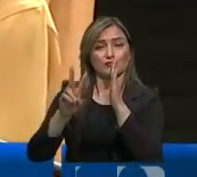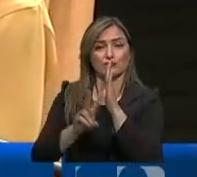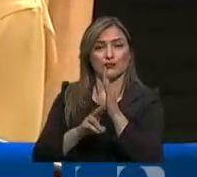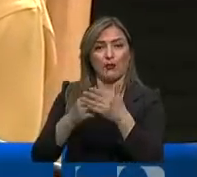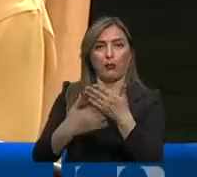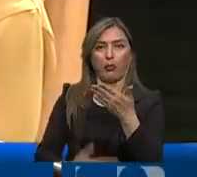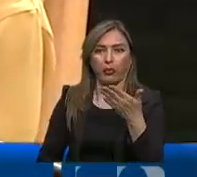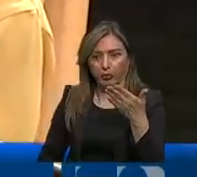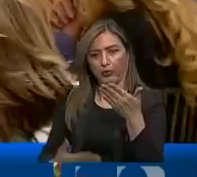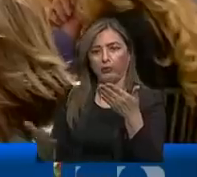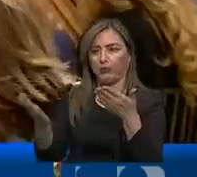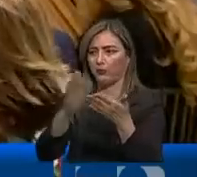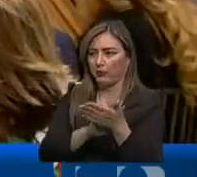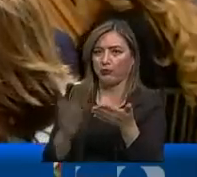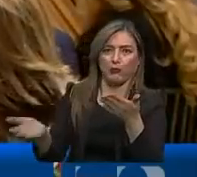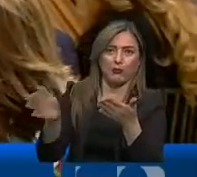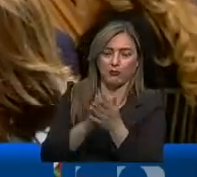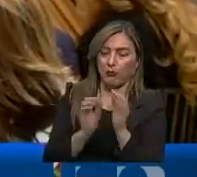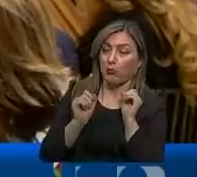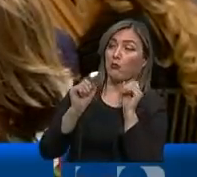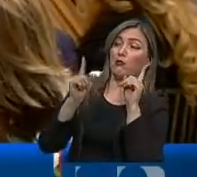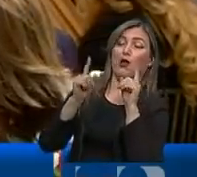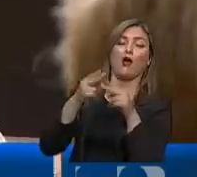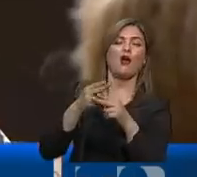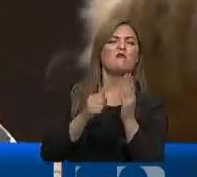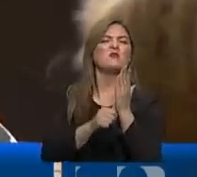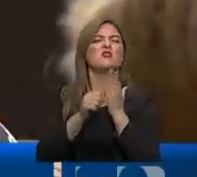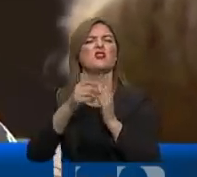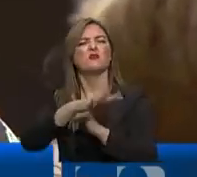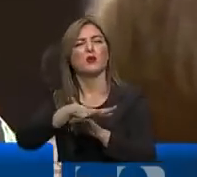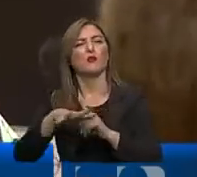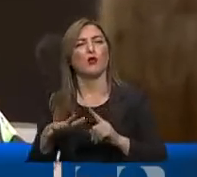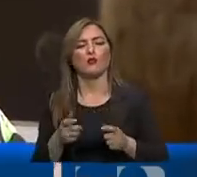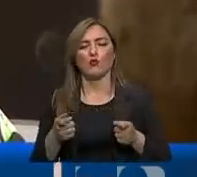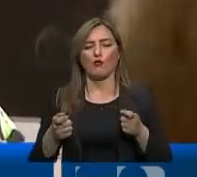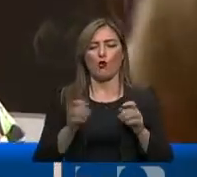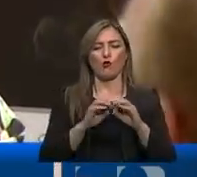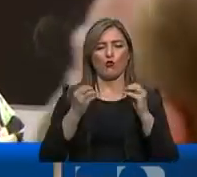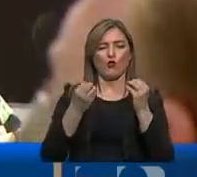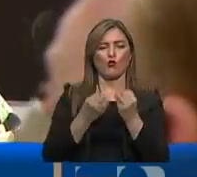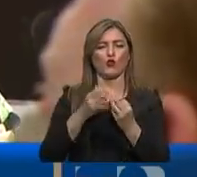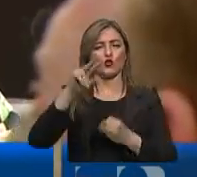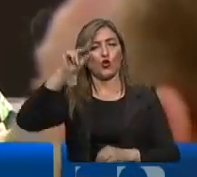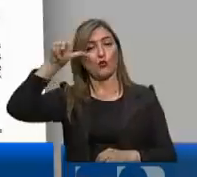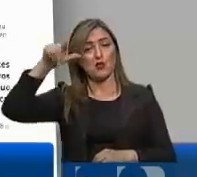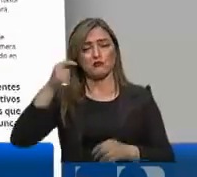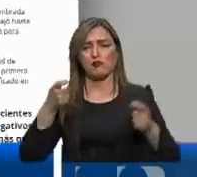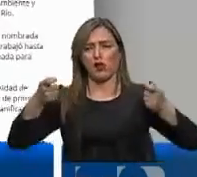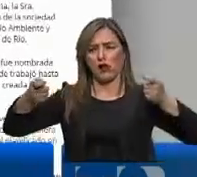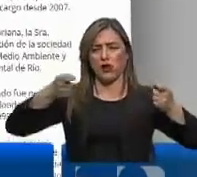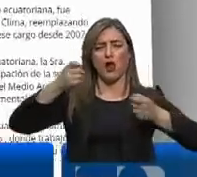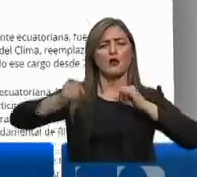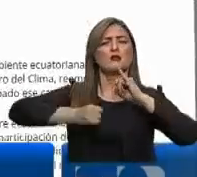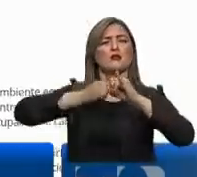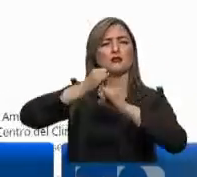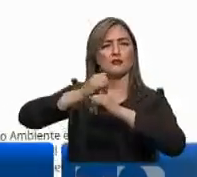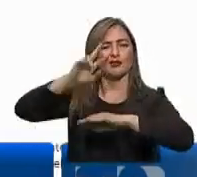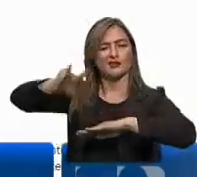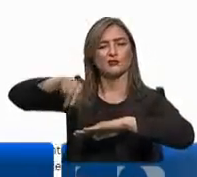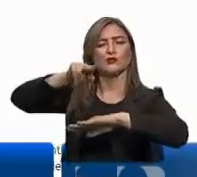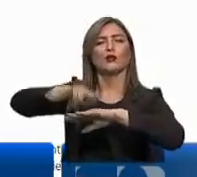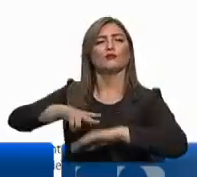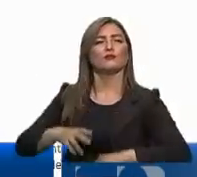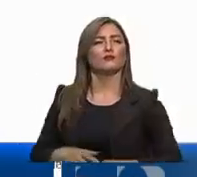es extensa y admirable. La ex ministra de Ambiente ha estado al frente de importantes organizaciones no gubernamentales, internacionales y